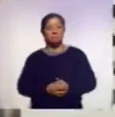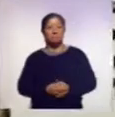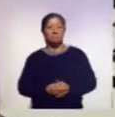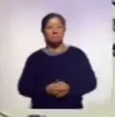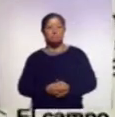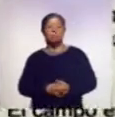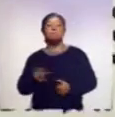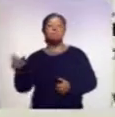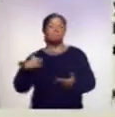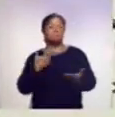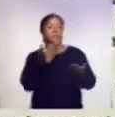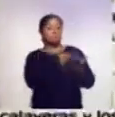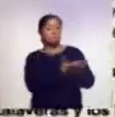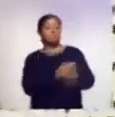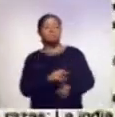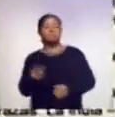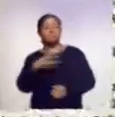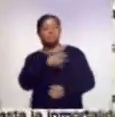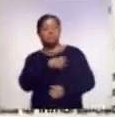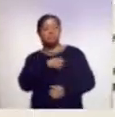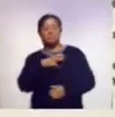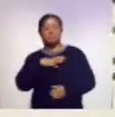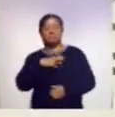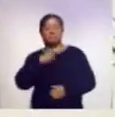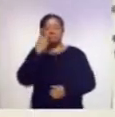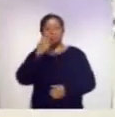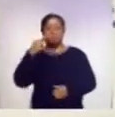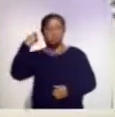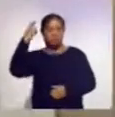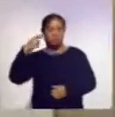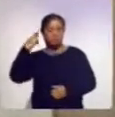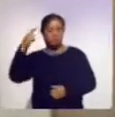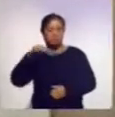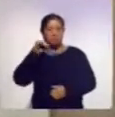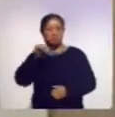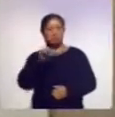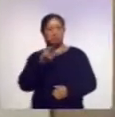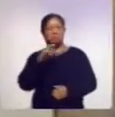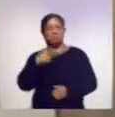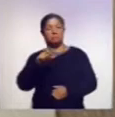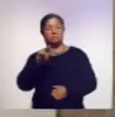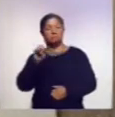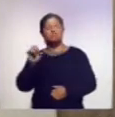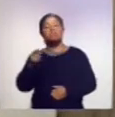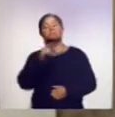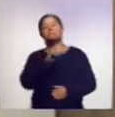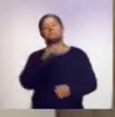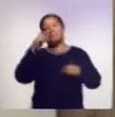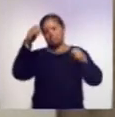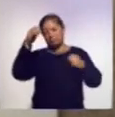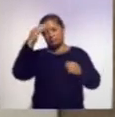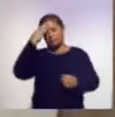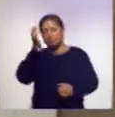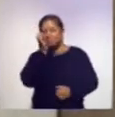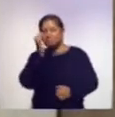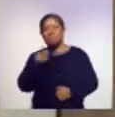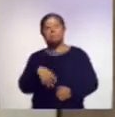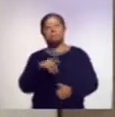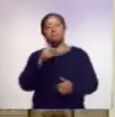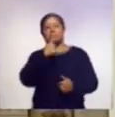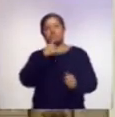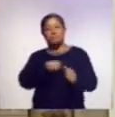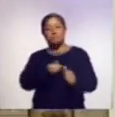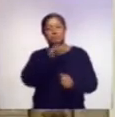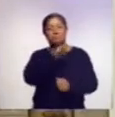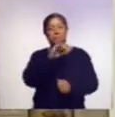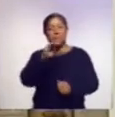visitantes. El escudo de Tlaxcala lleva dos coronas de marqués que aluden a Hernán Cortés. Las letras IKF